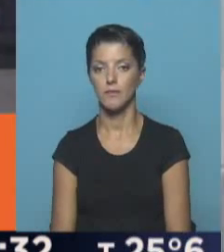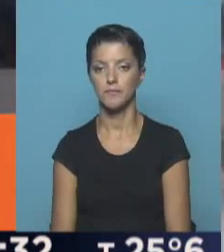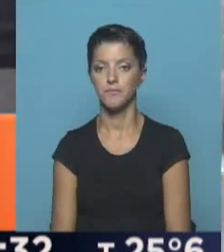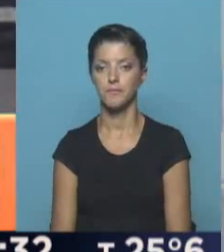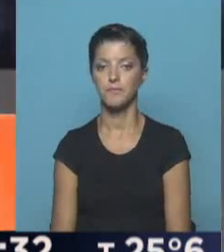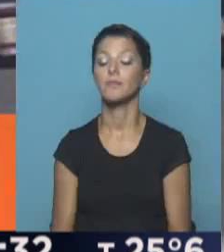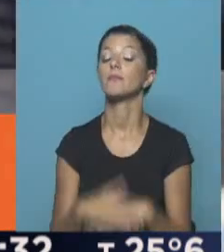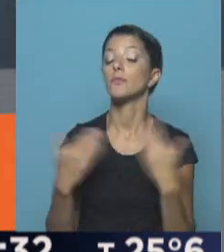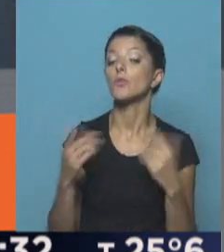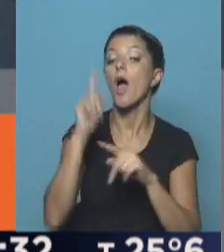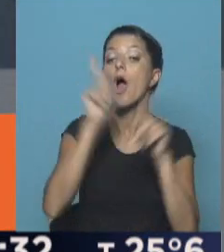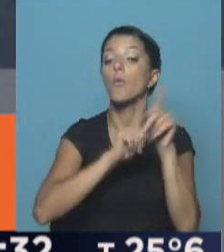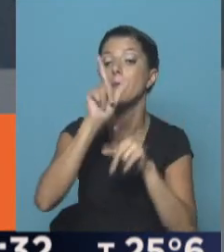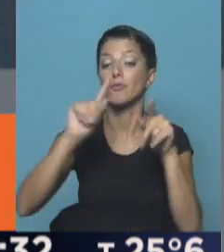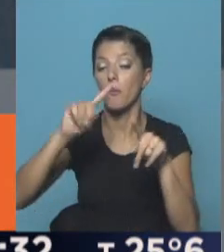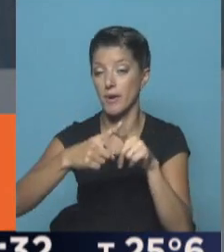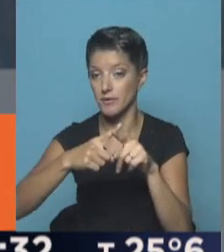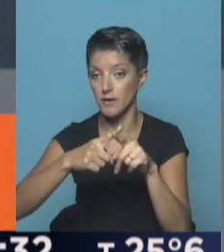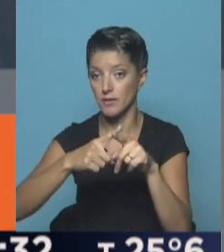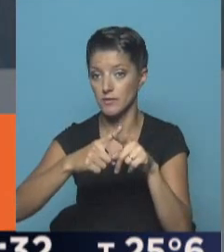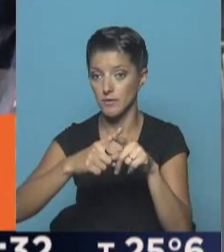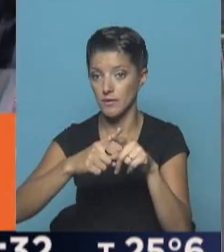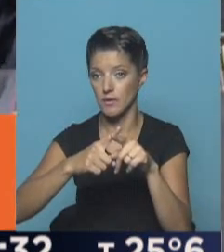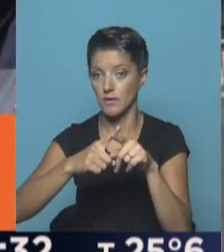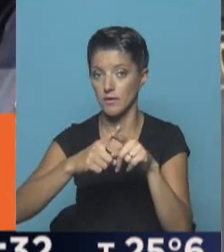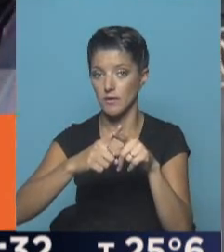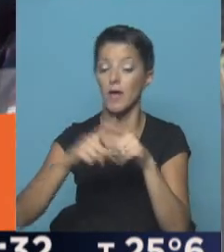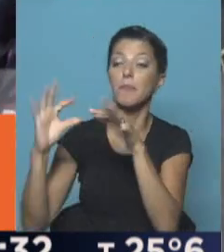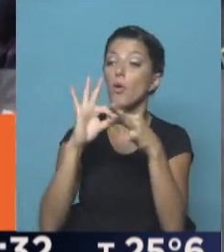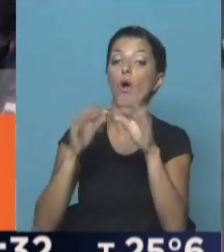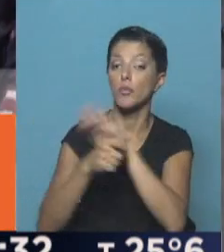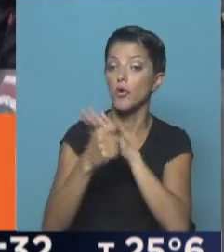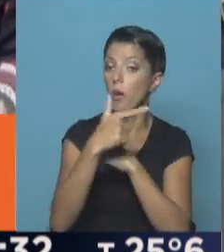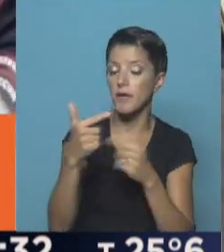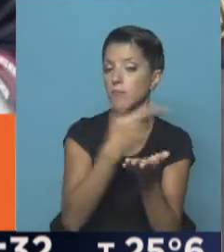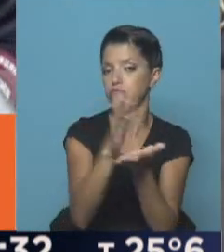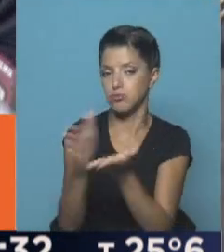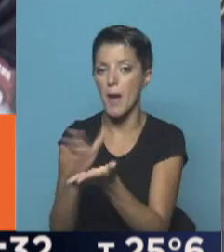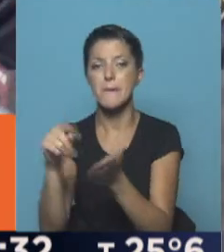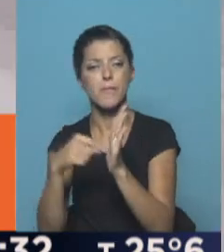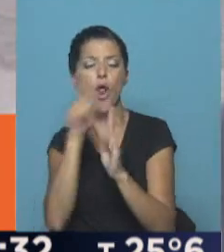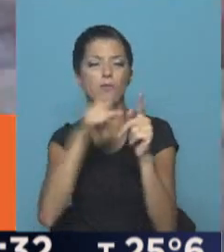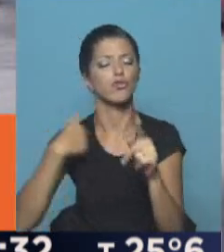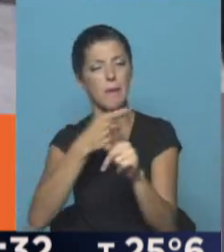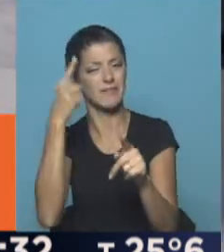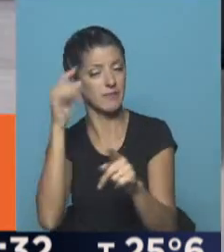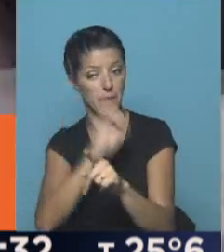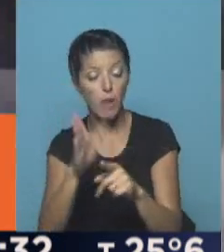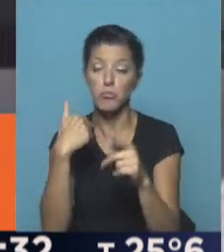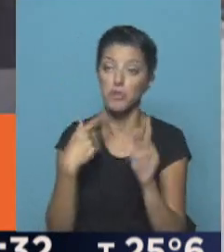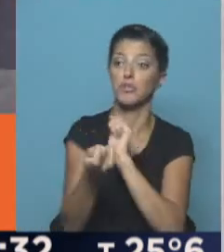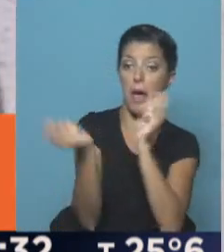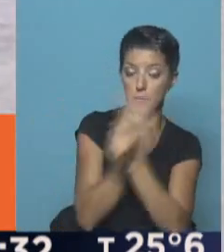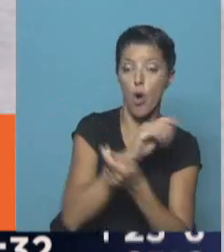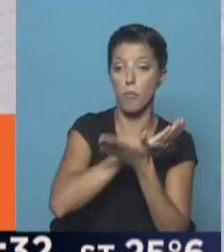que no tenían cuestiones relativas con la corrupción, pero sí no eran bien vistos. Fueron reemplazadas por una camada de